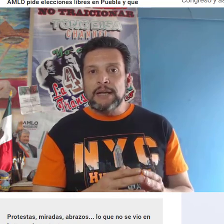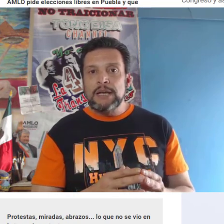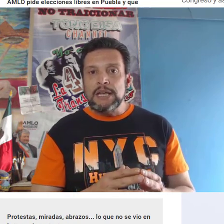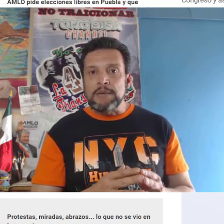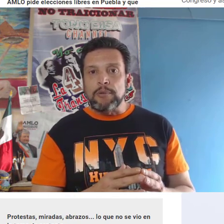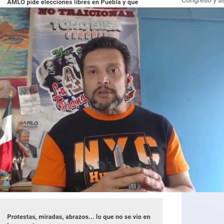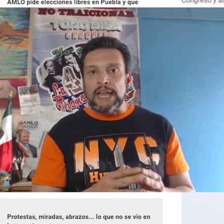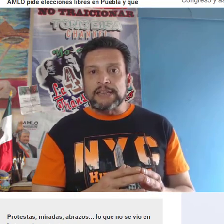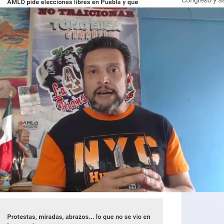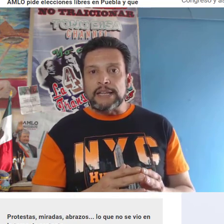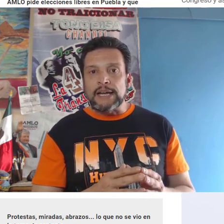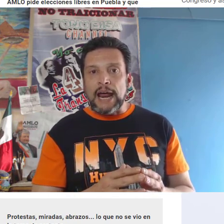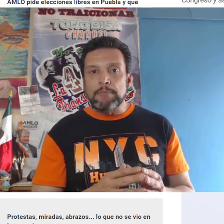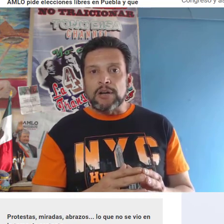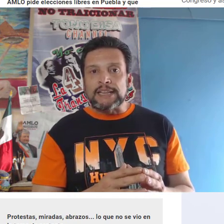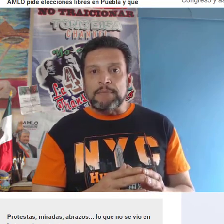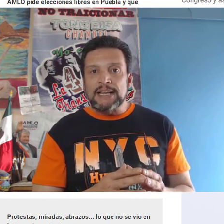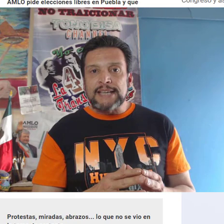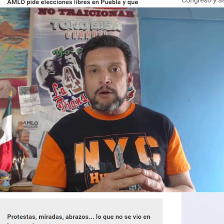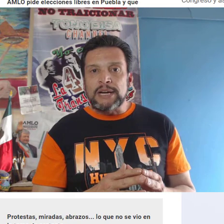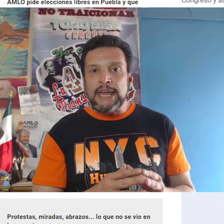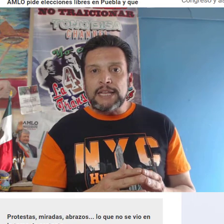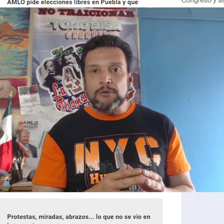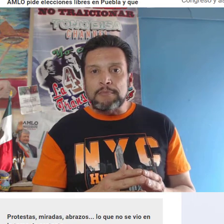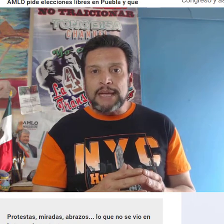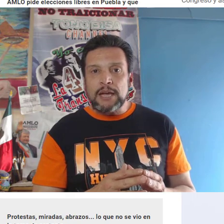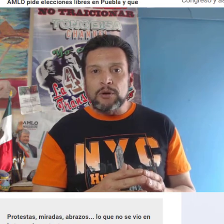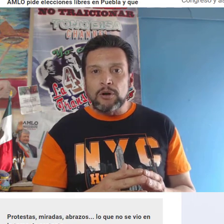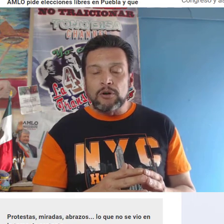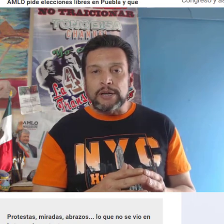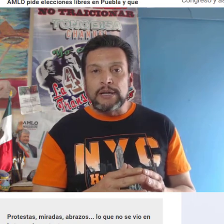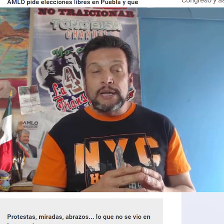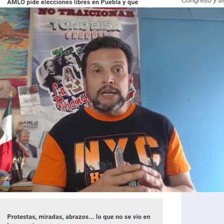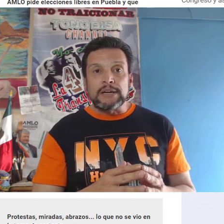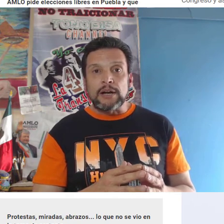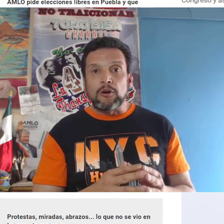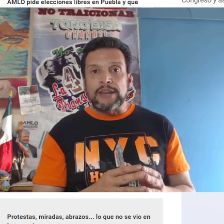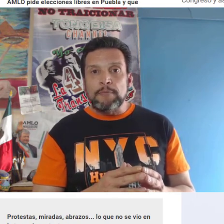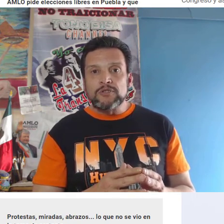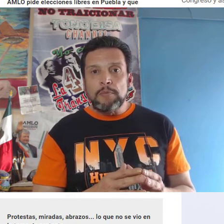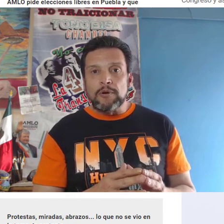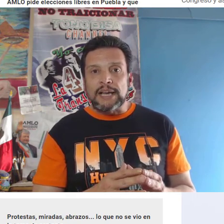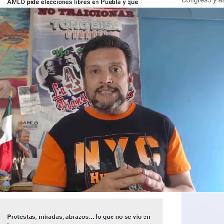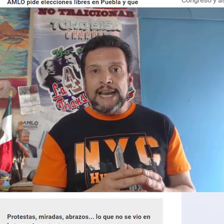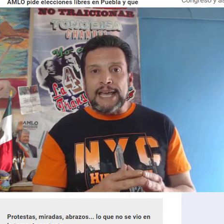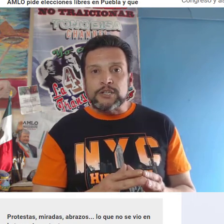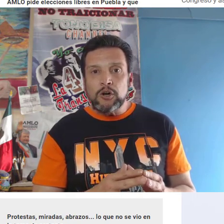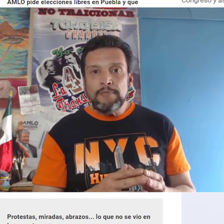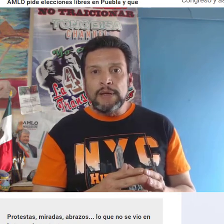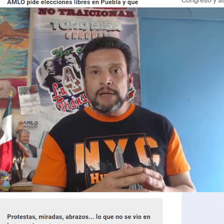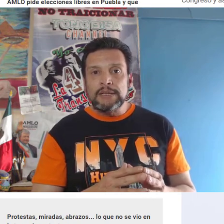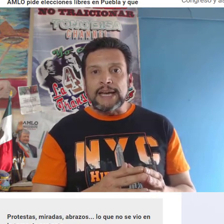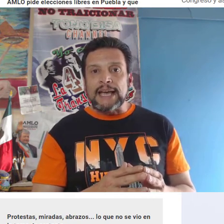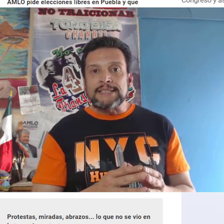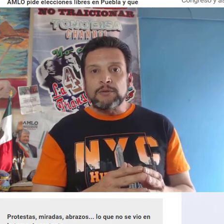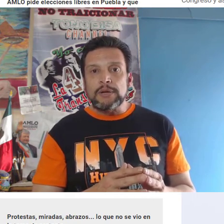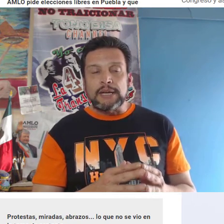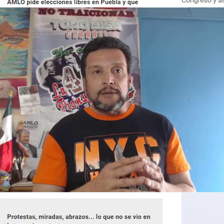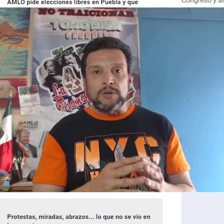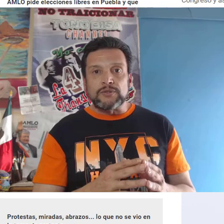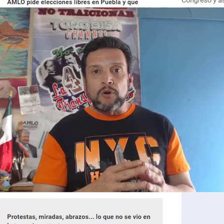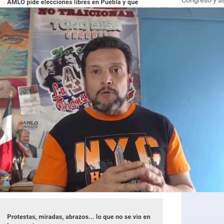también importante reiterar, porque también es algo inédito en México, y no lo y recordémoslo, porque es el hecho de que